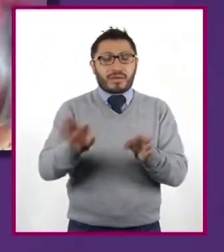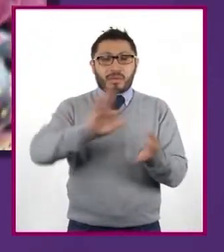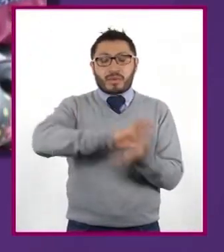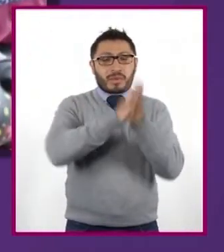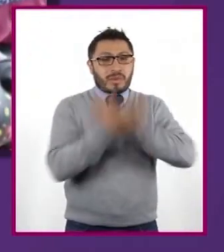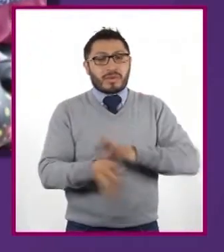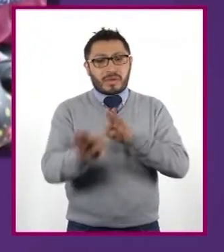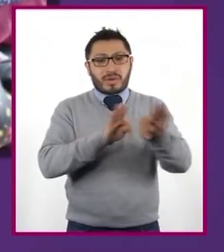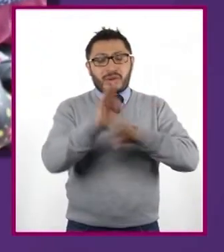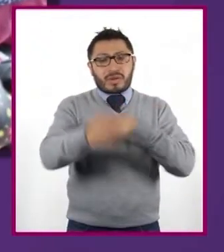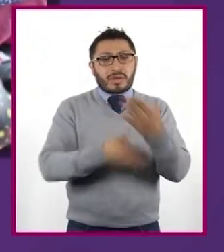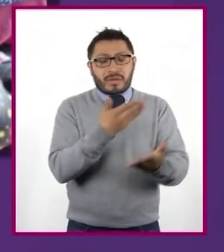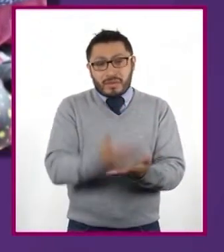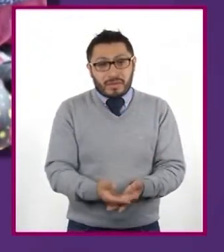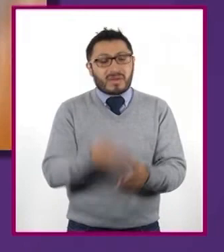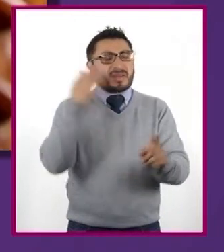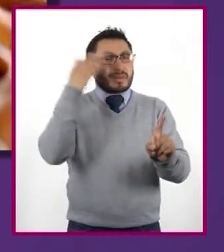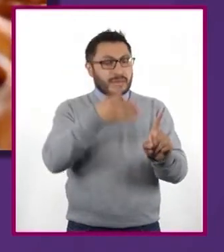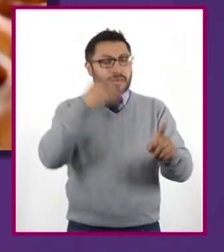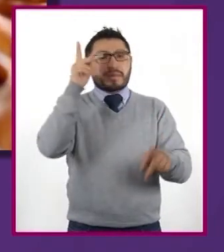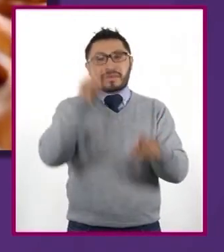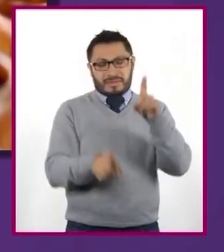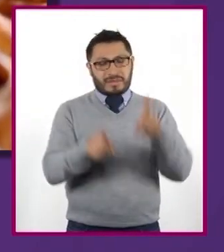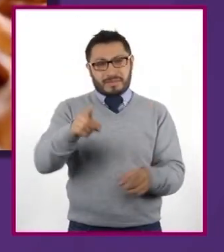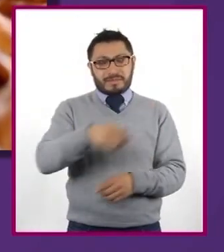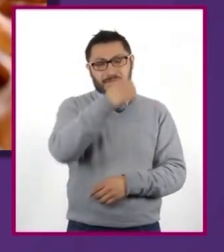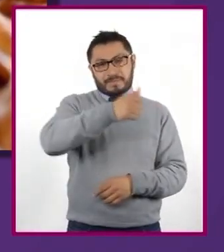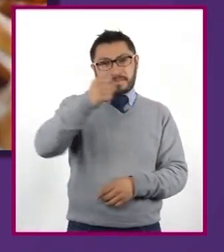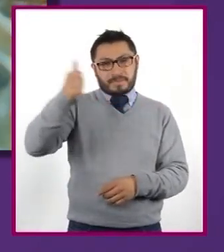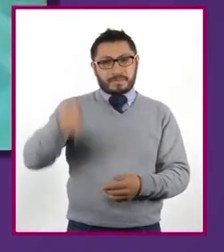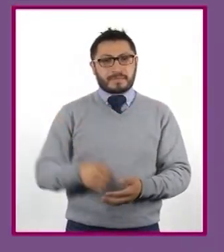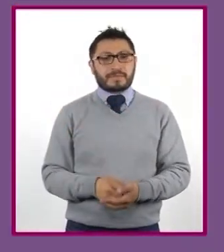social, según la misión que tenga cada una.